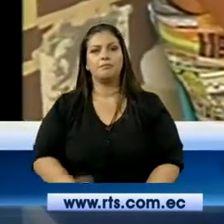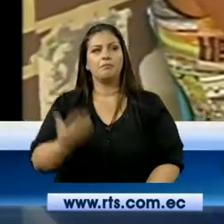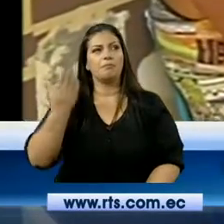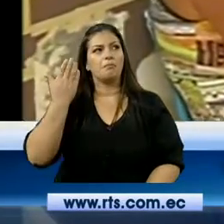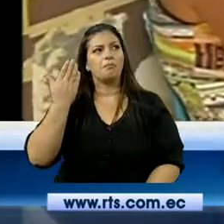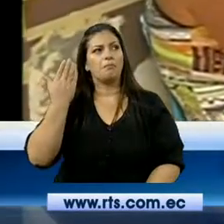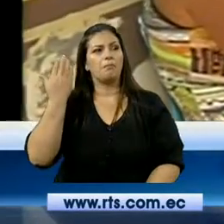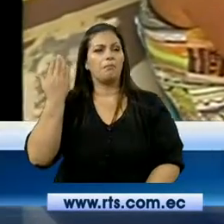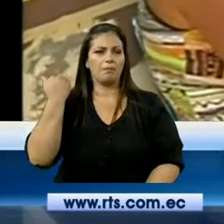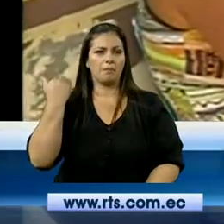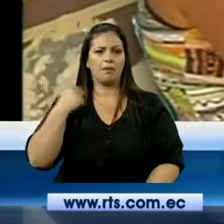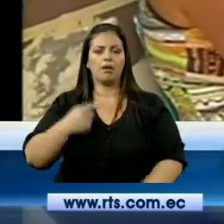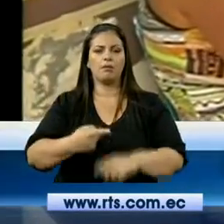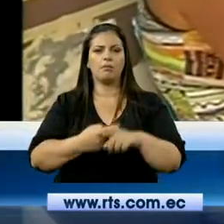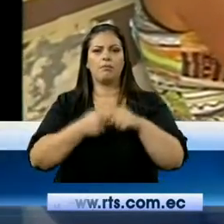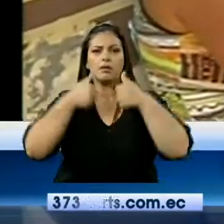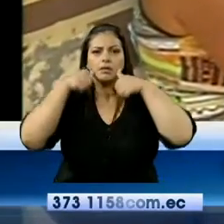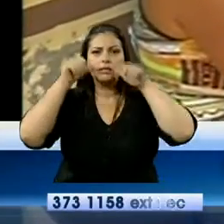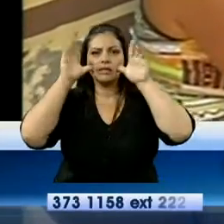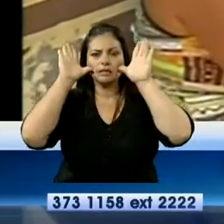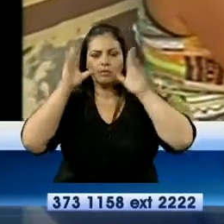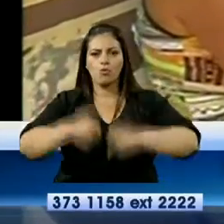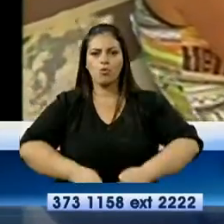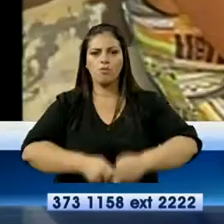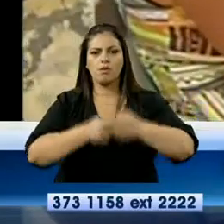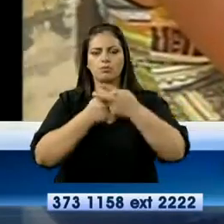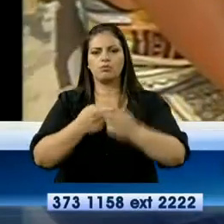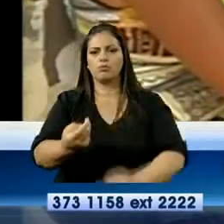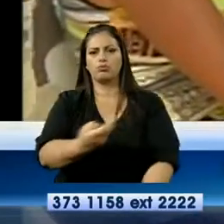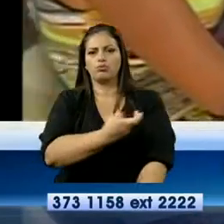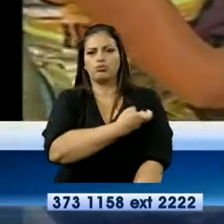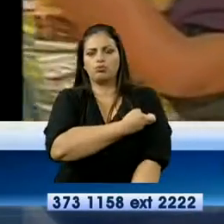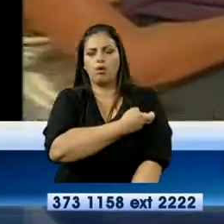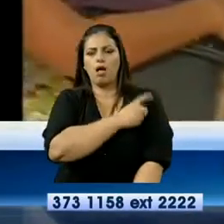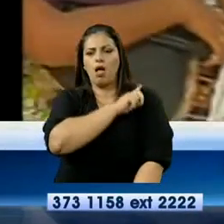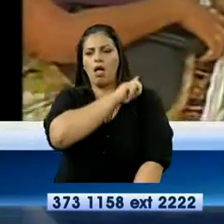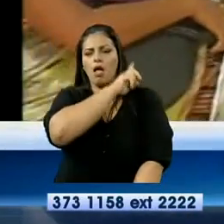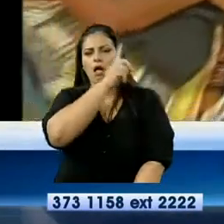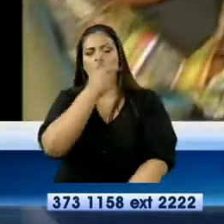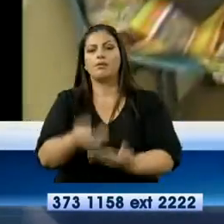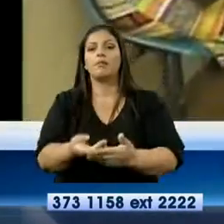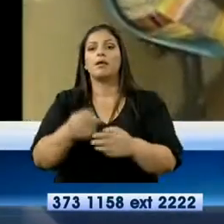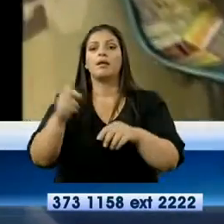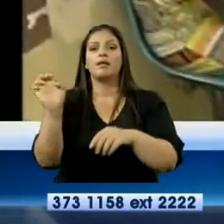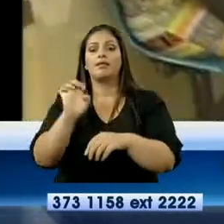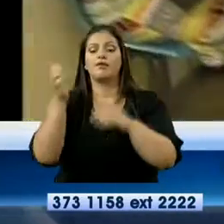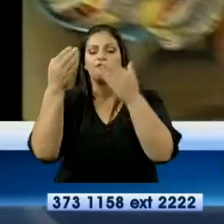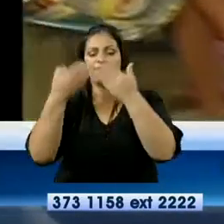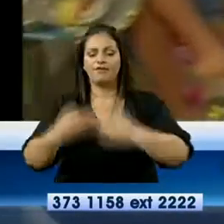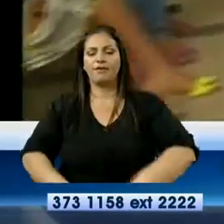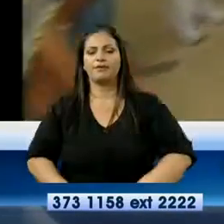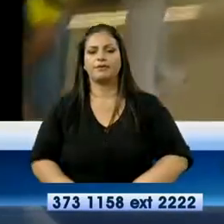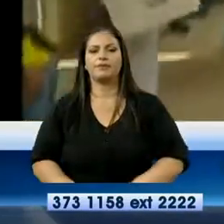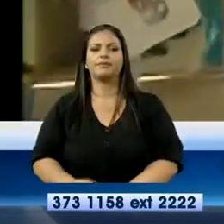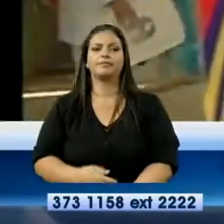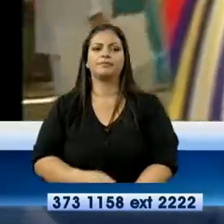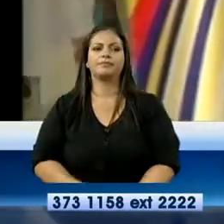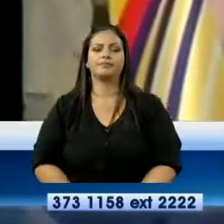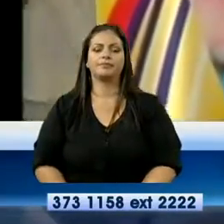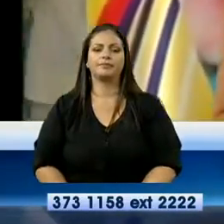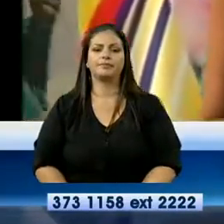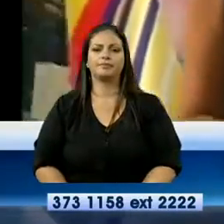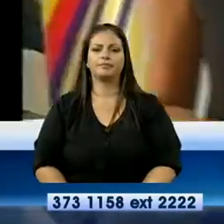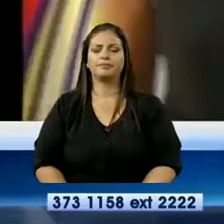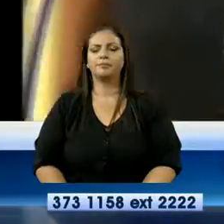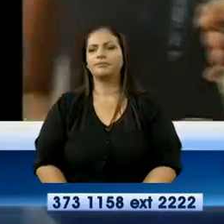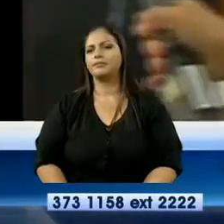y estaremos hasta fin de mes de enero, ¿no? Ya. Quería preguntarle, ¿en qué comprende la campaña y quiénes nomás pueden acceder a ella? En